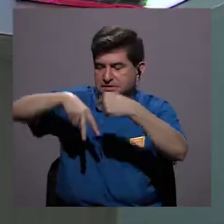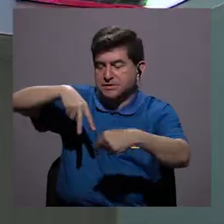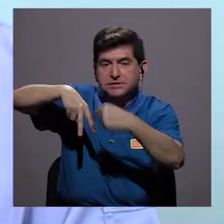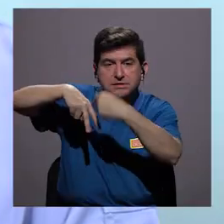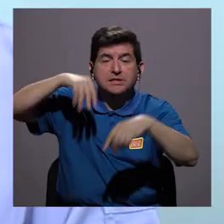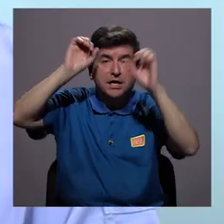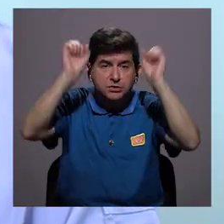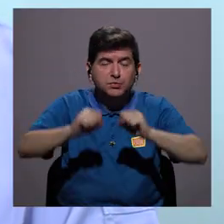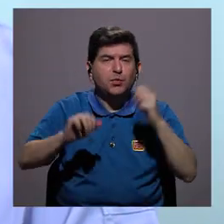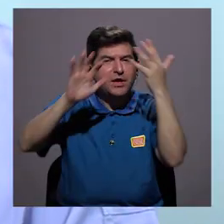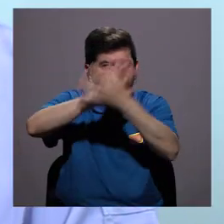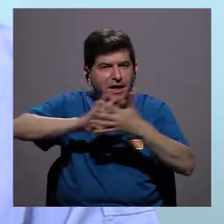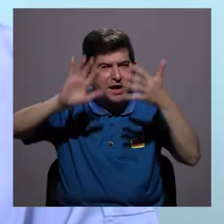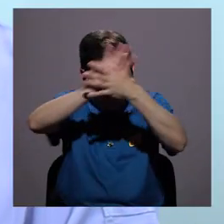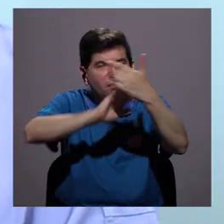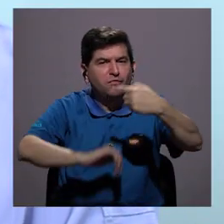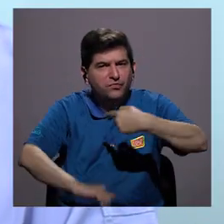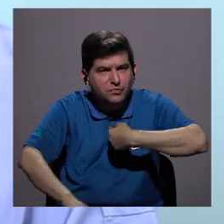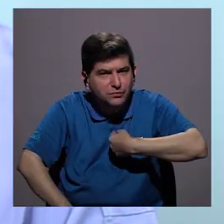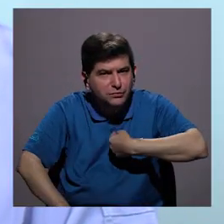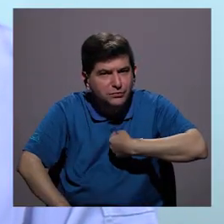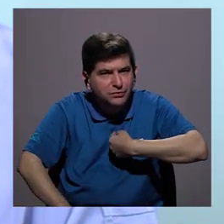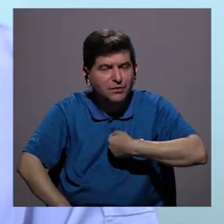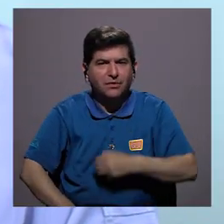piernas que pueda confundirme